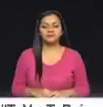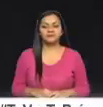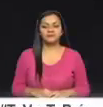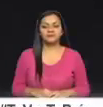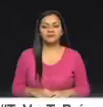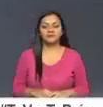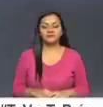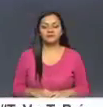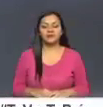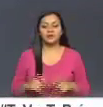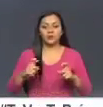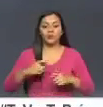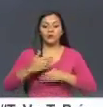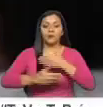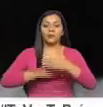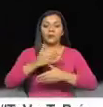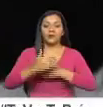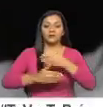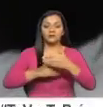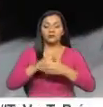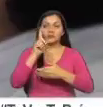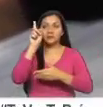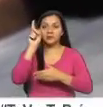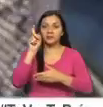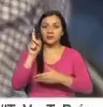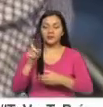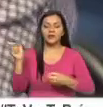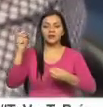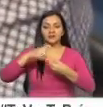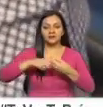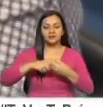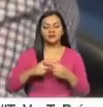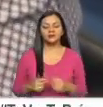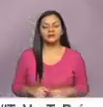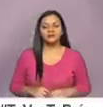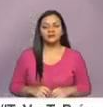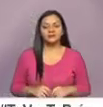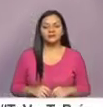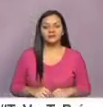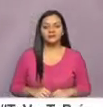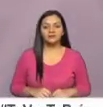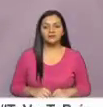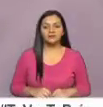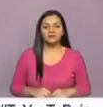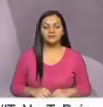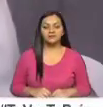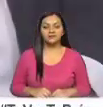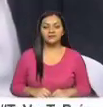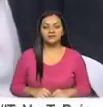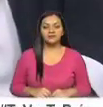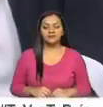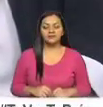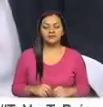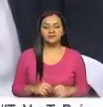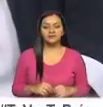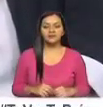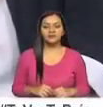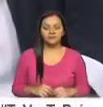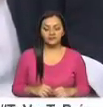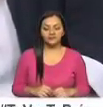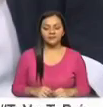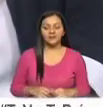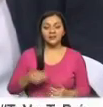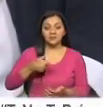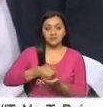www.hack153.org y seguir los pasos para la inscripción. Carolina Díaz, Noticiero Ciudadano. Y en este